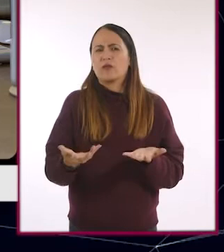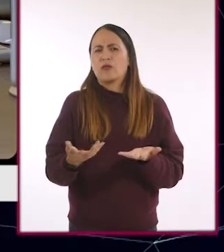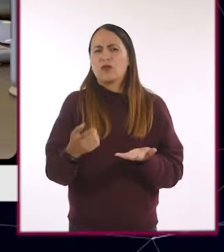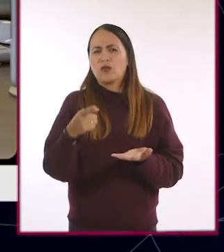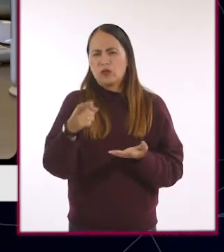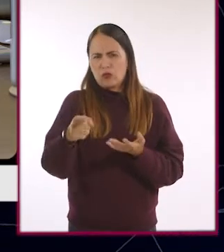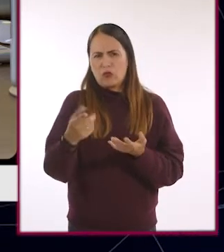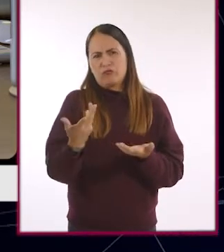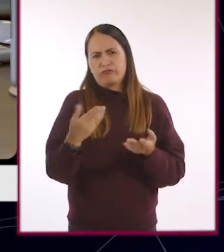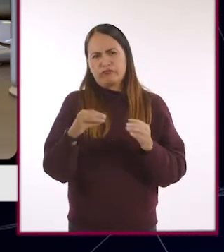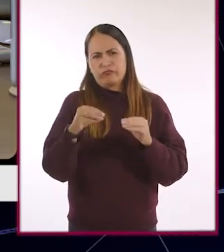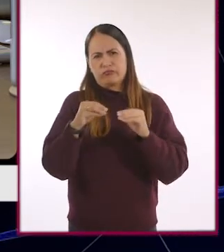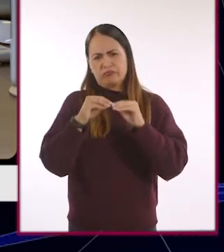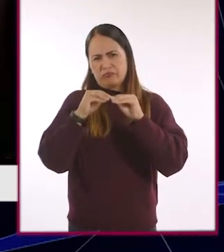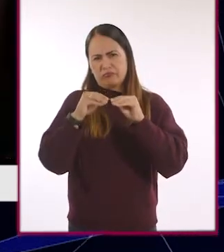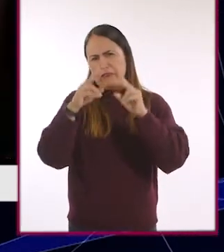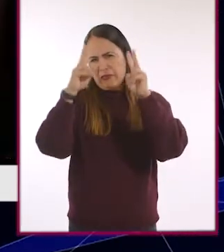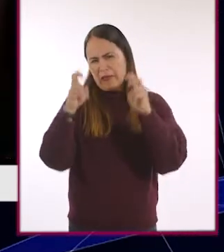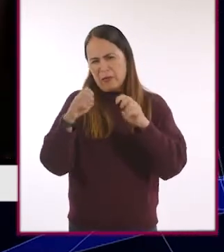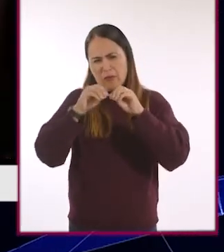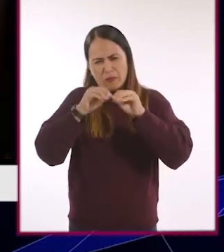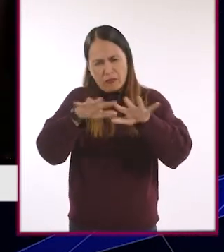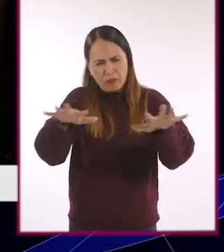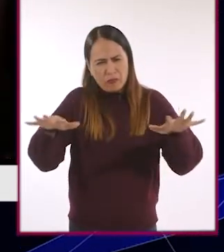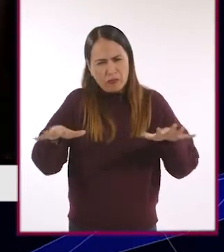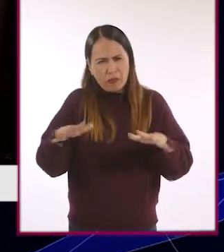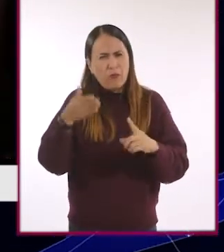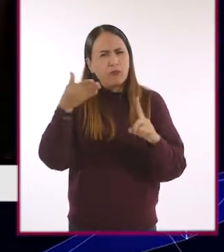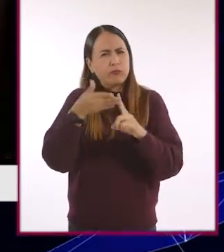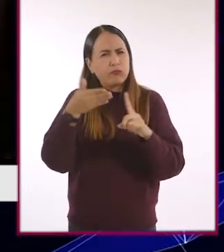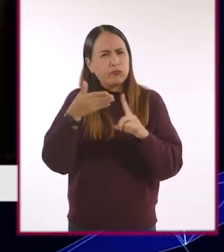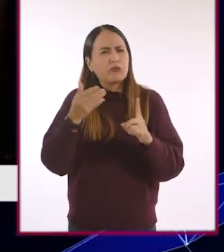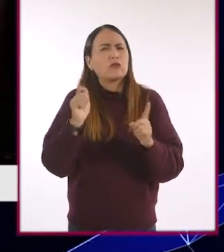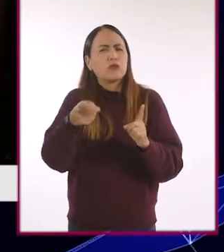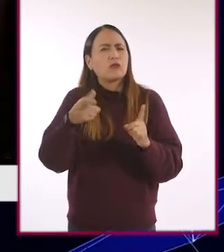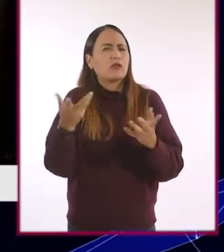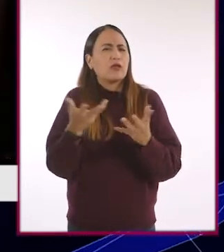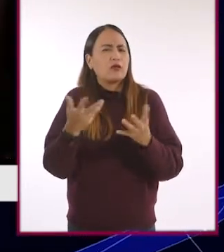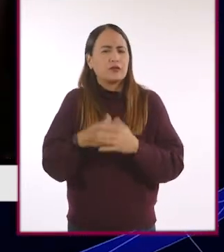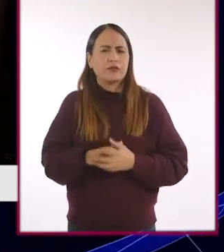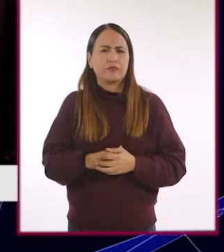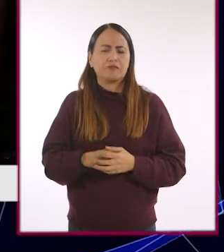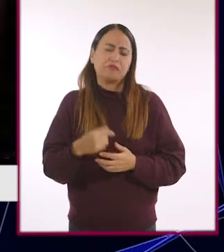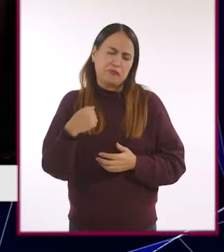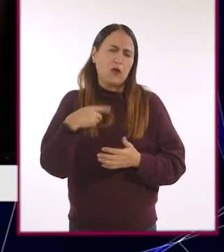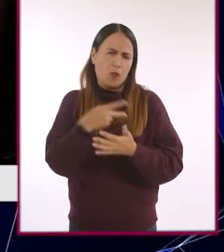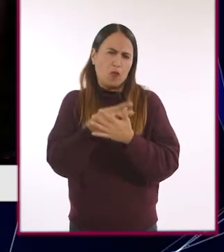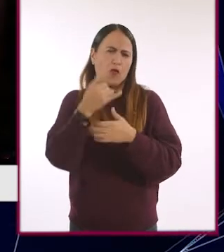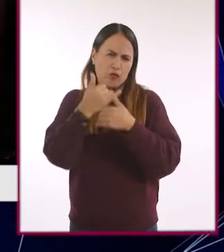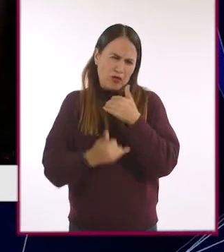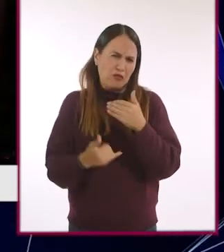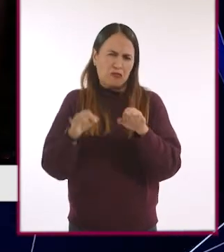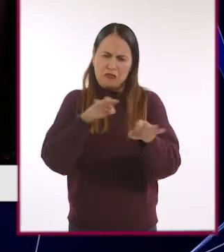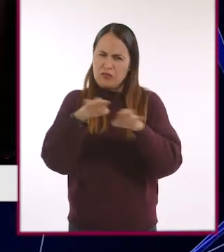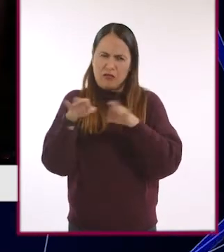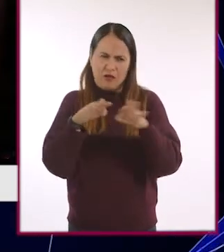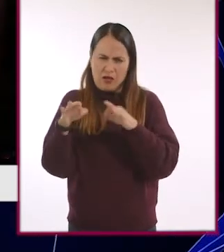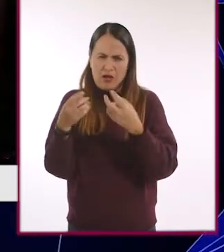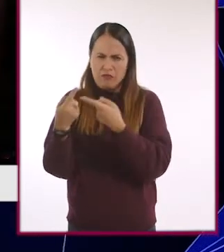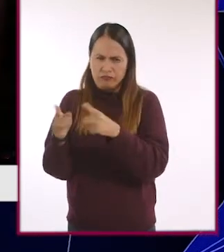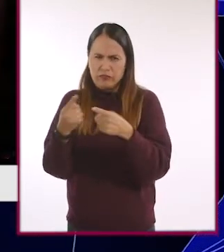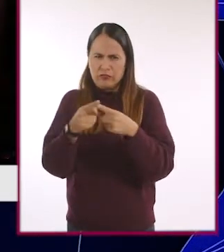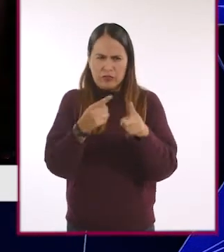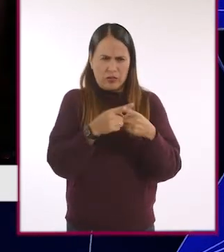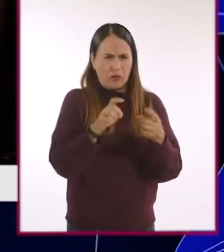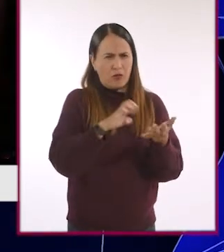este objetivo de divulgación, Fernando? Pues de divulgación hemos trabajado en diferentes proyectos, ¿no? Hemos hecho, como comenté,